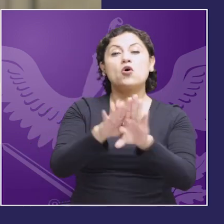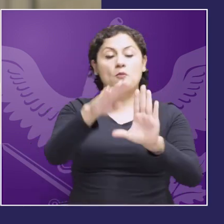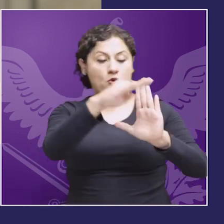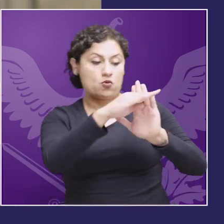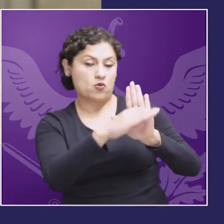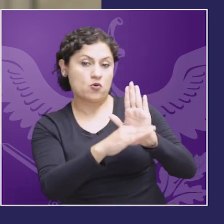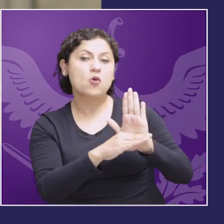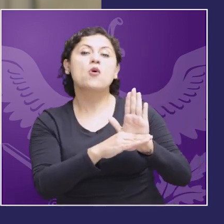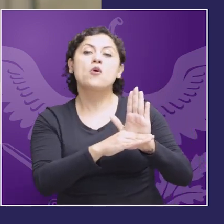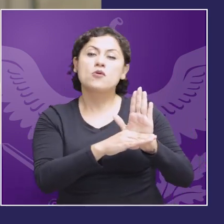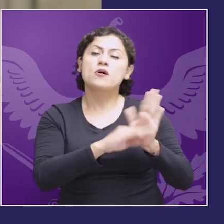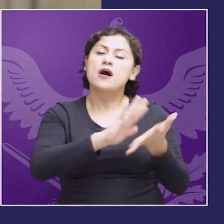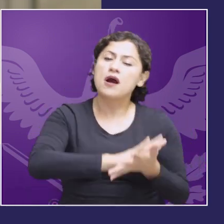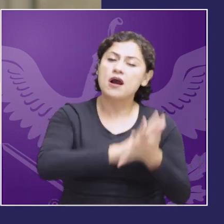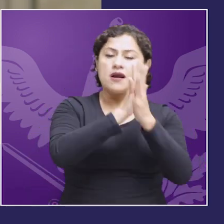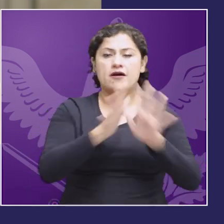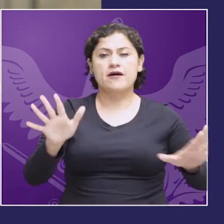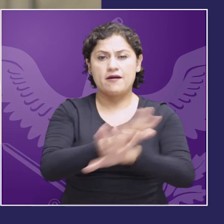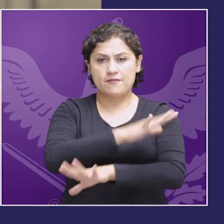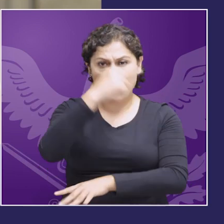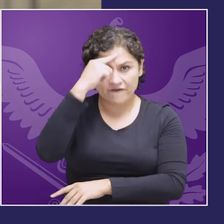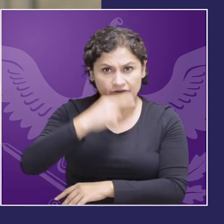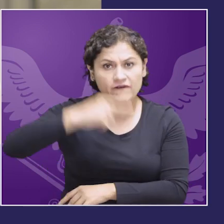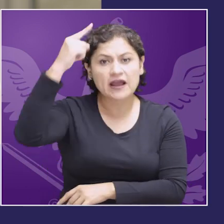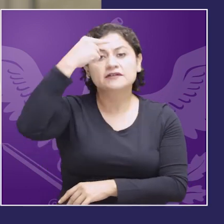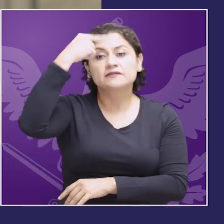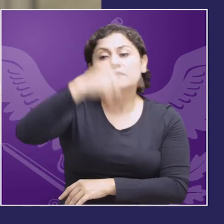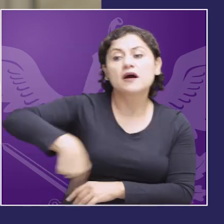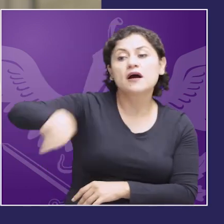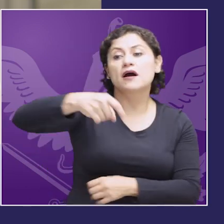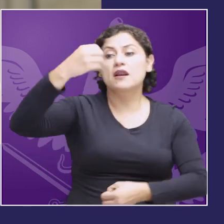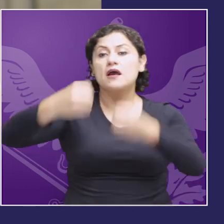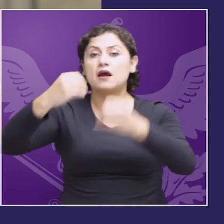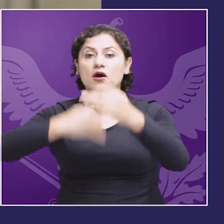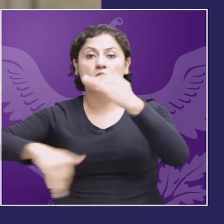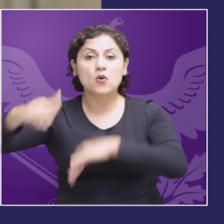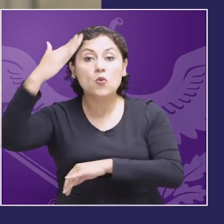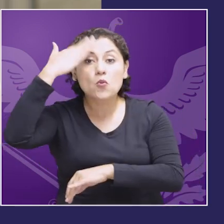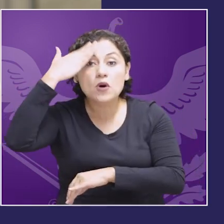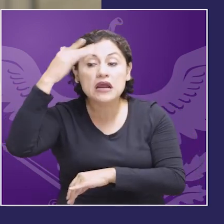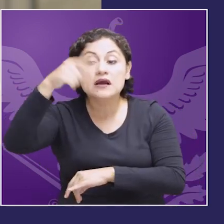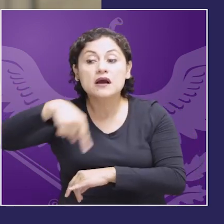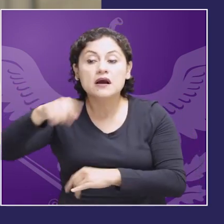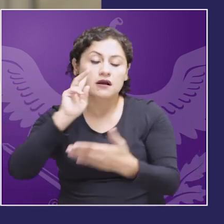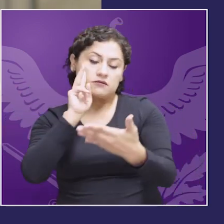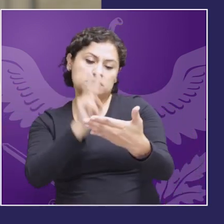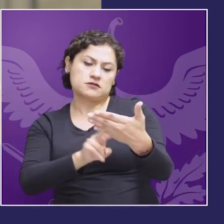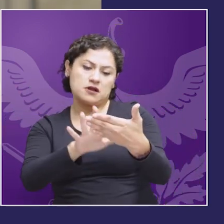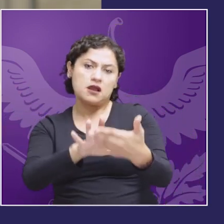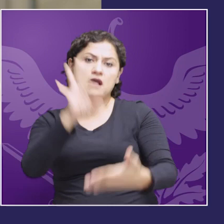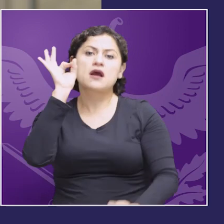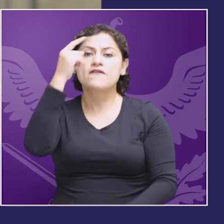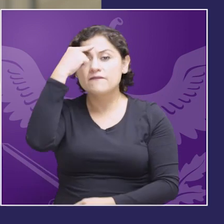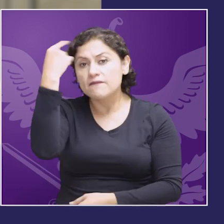visible la necesidad de aligerar un poco nuestros instrumentos, de hacerlos más fáciles de acceder, que los jueces y las